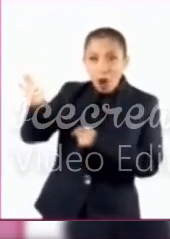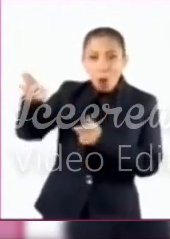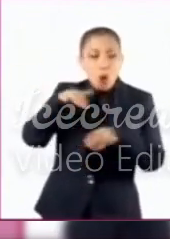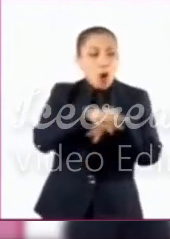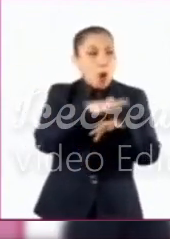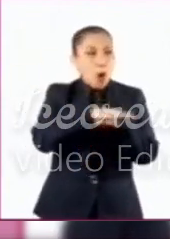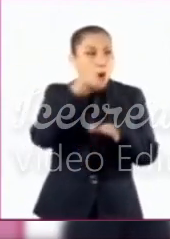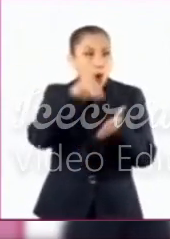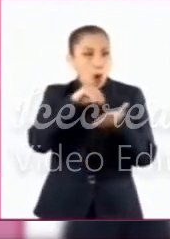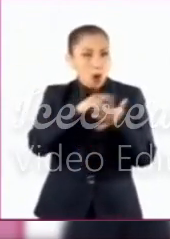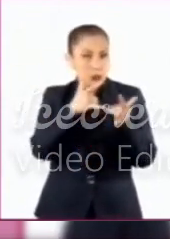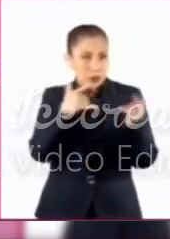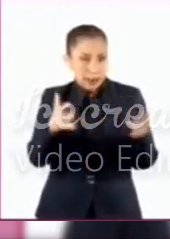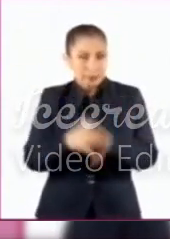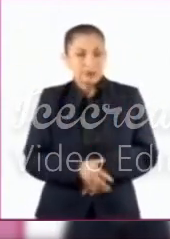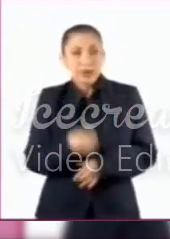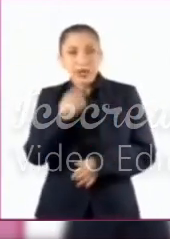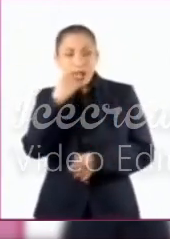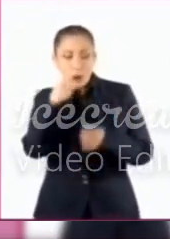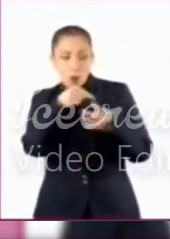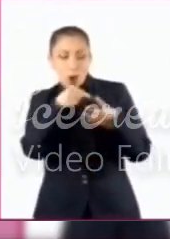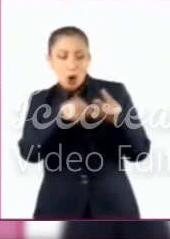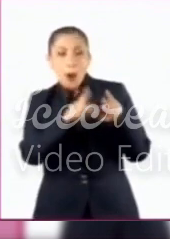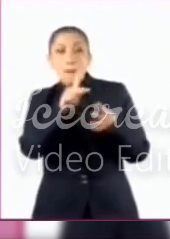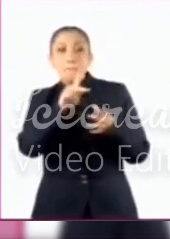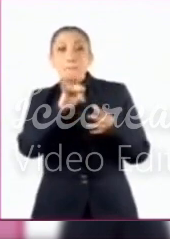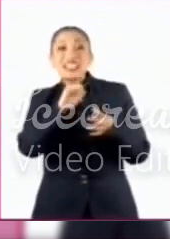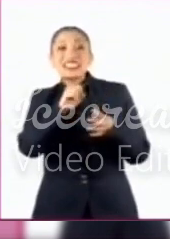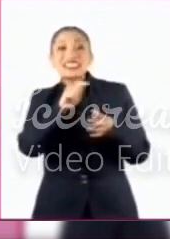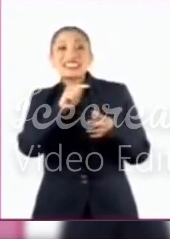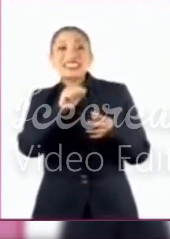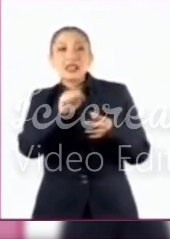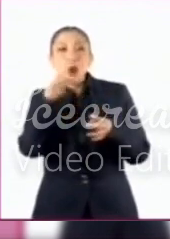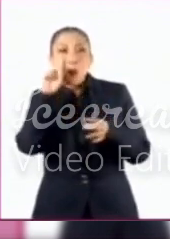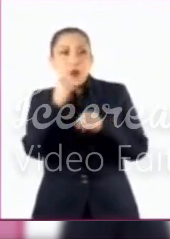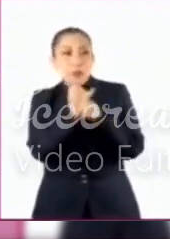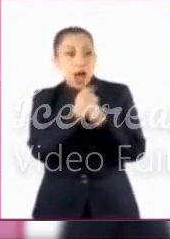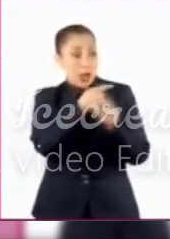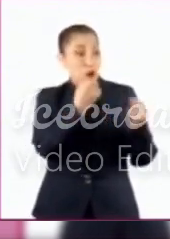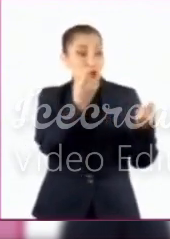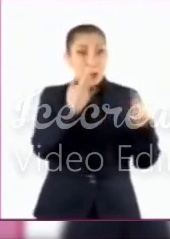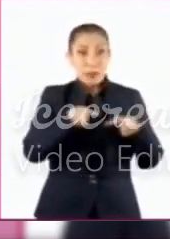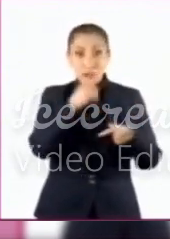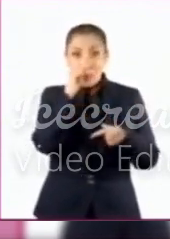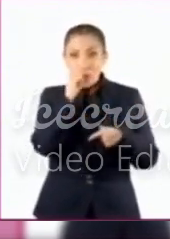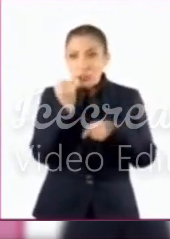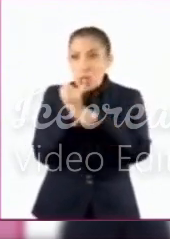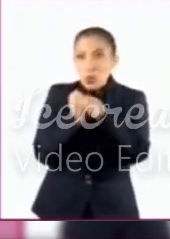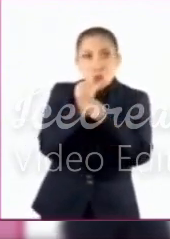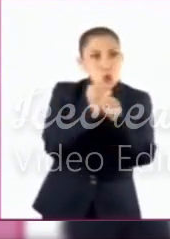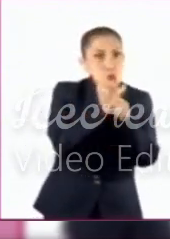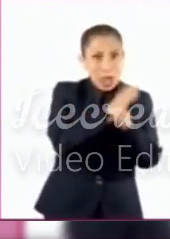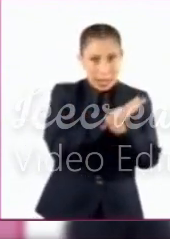reales. Proporcionan una serie de pistas y hay uno o varios investigadores que resuelven el caso.